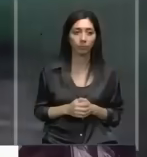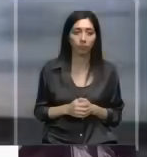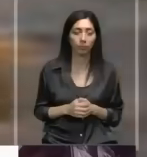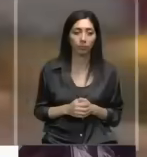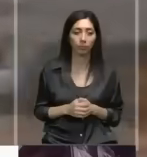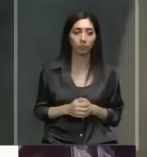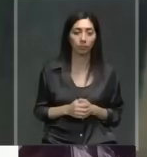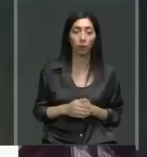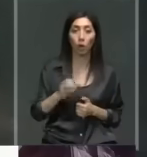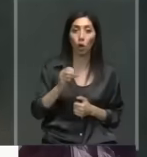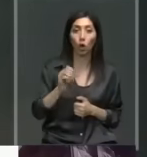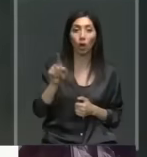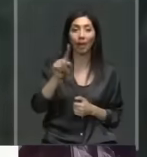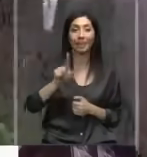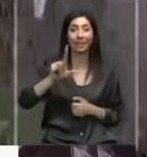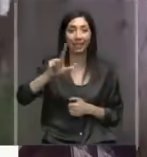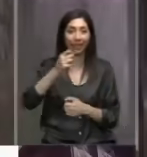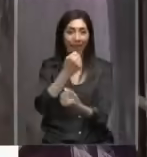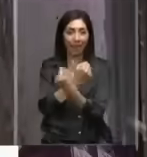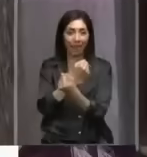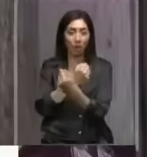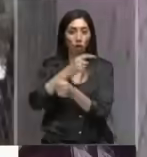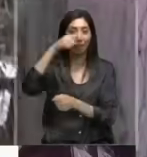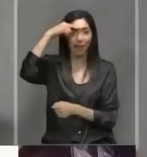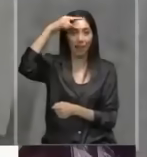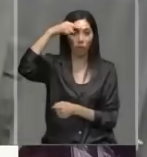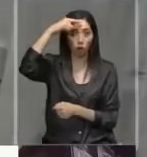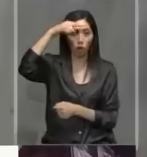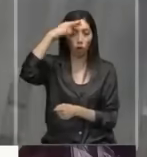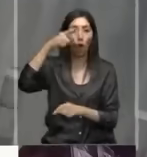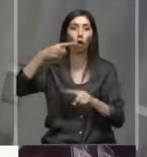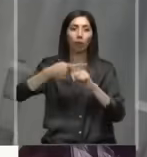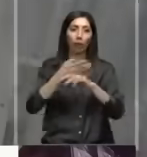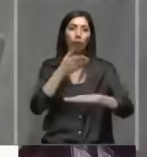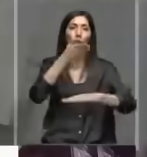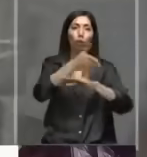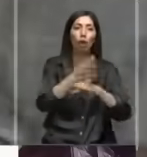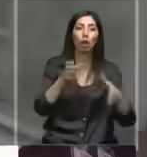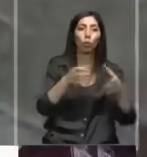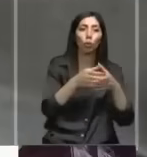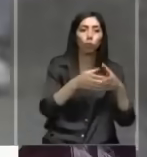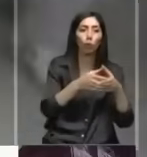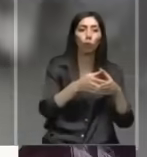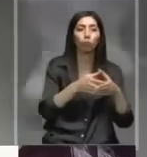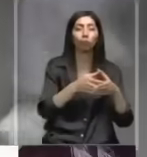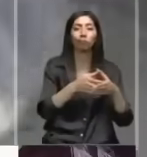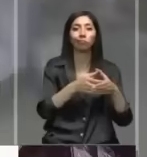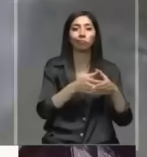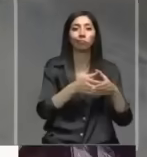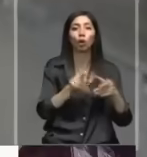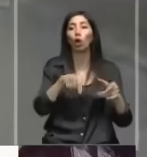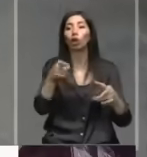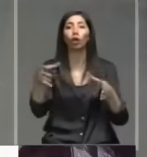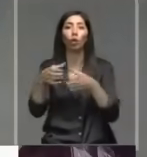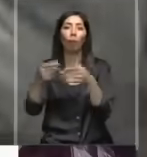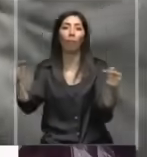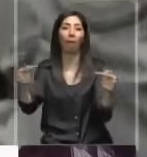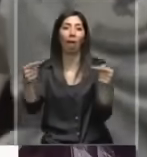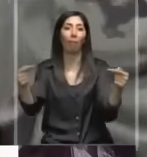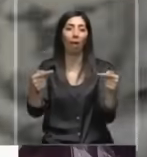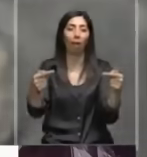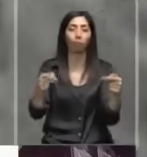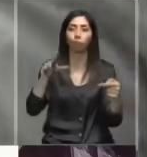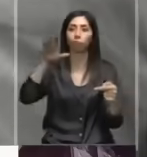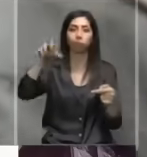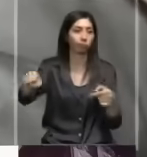Los S7 de Carabineros de San Antonio tocó la puerta nuevamente de los Cholas y sus rivales, los Farfán, y aquí los resultados del operativo